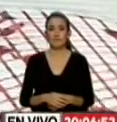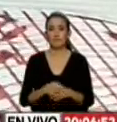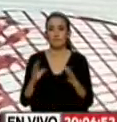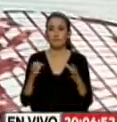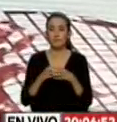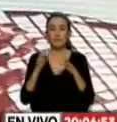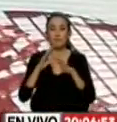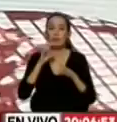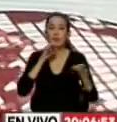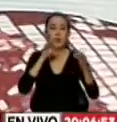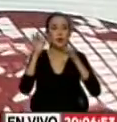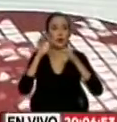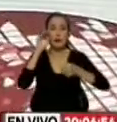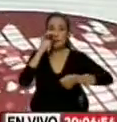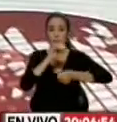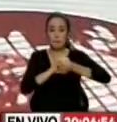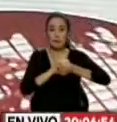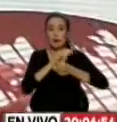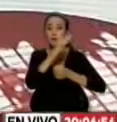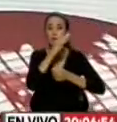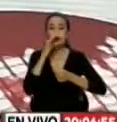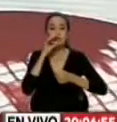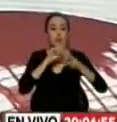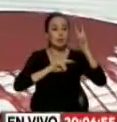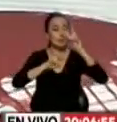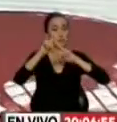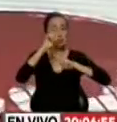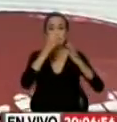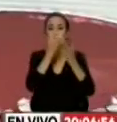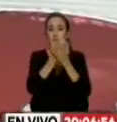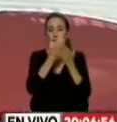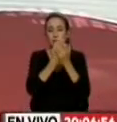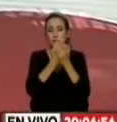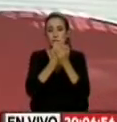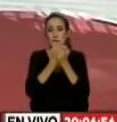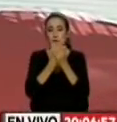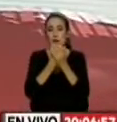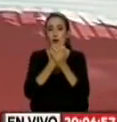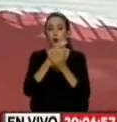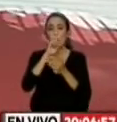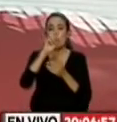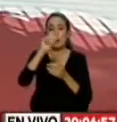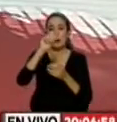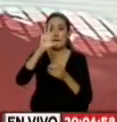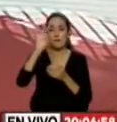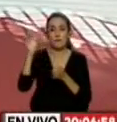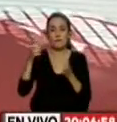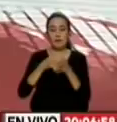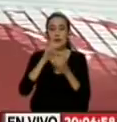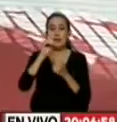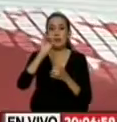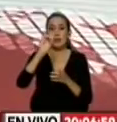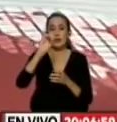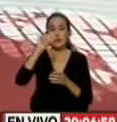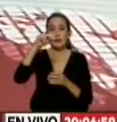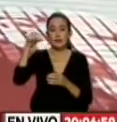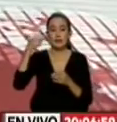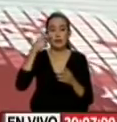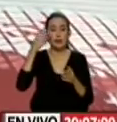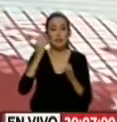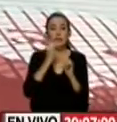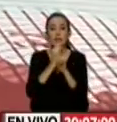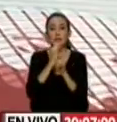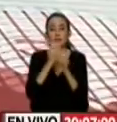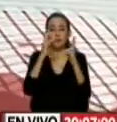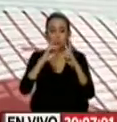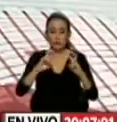al carácter de reservado del trabajo de la Unidad de Análisis Financiero y Económico, UAFE, su directora Diana Salazar aseguró que la entidad también